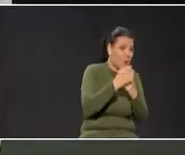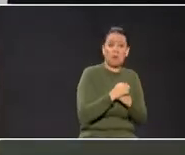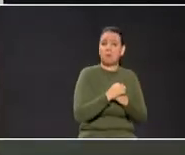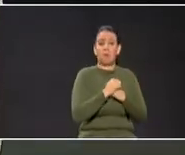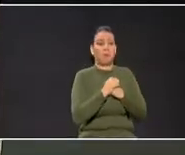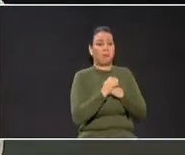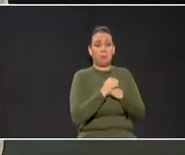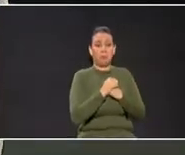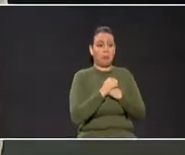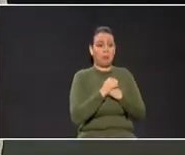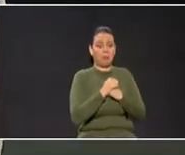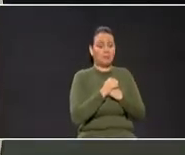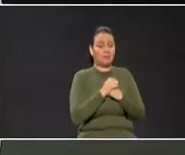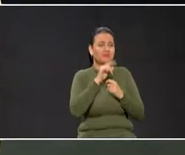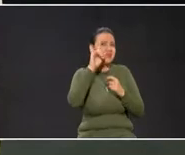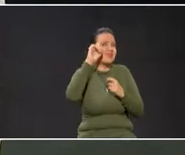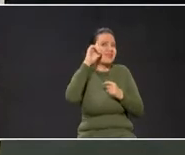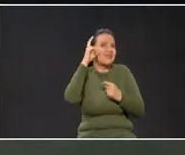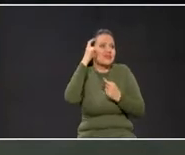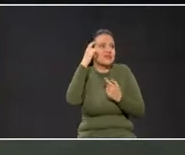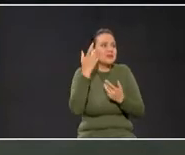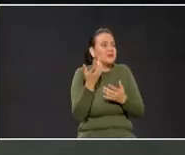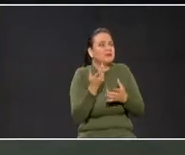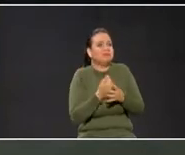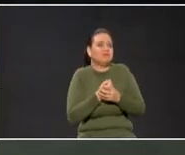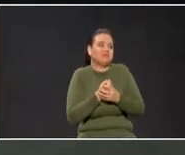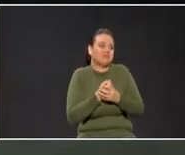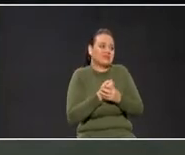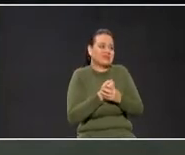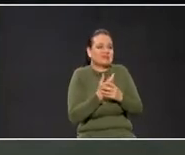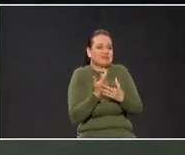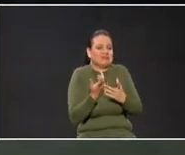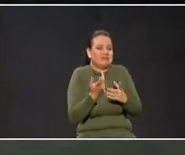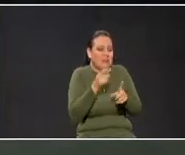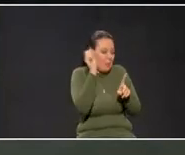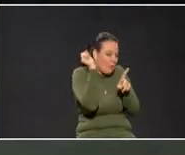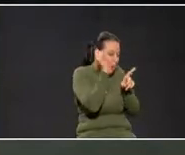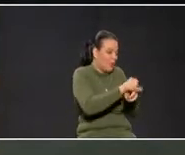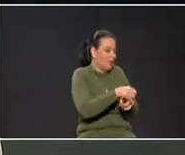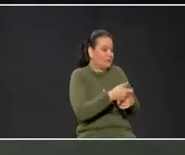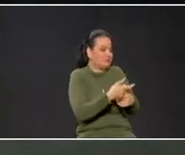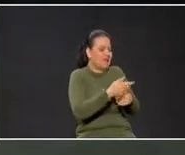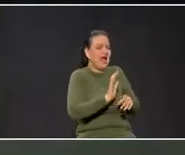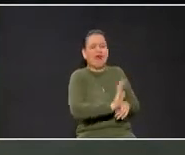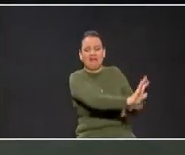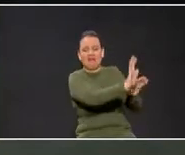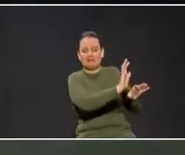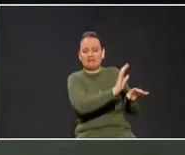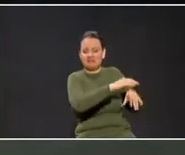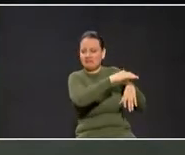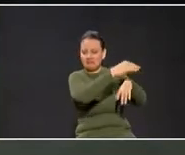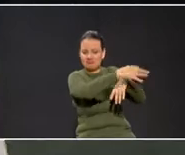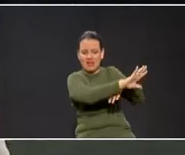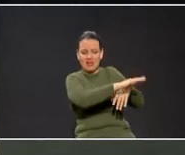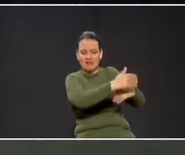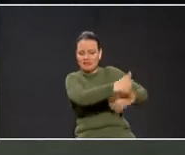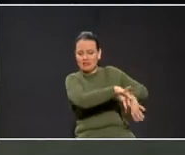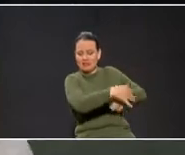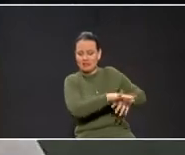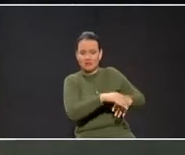los los meten en en grandes barbaridades de estar en la calle más no les han dado el abrigo